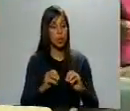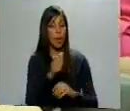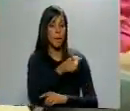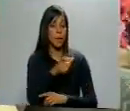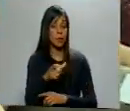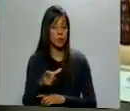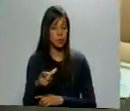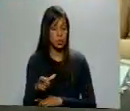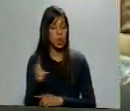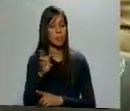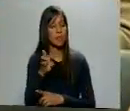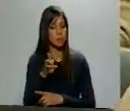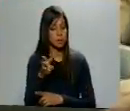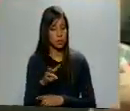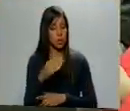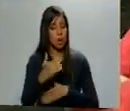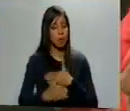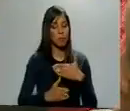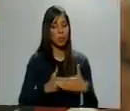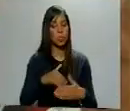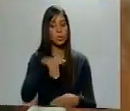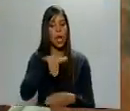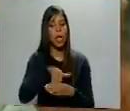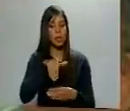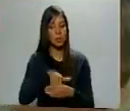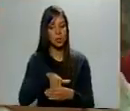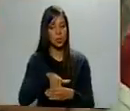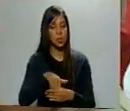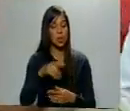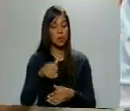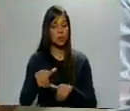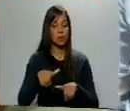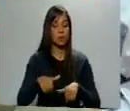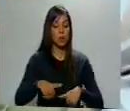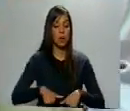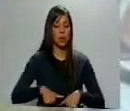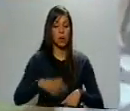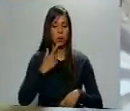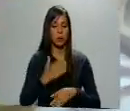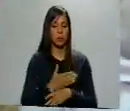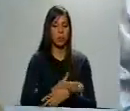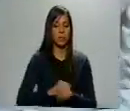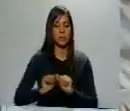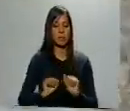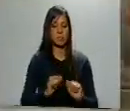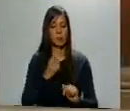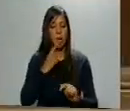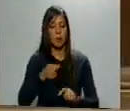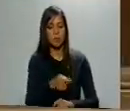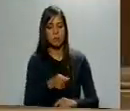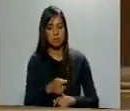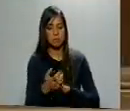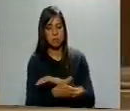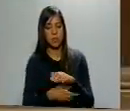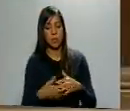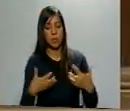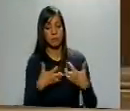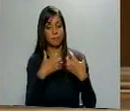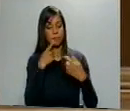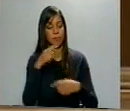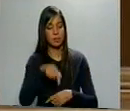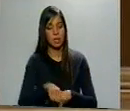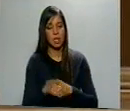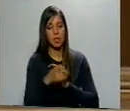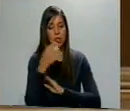ciudadanas y ciudadanos en los procesos electorales, evitando realizar acciones de rechazo y boicot al ejercicio del derecho